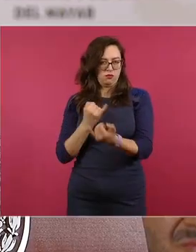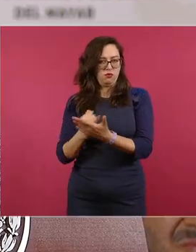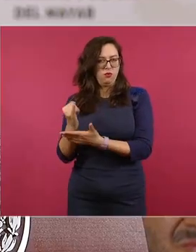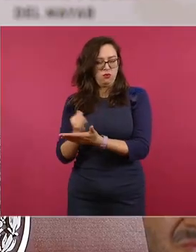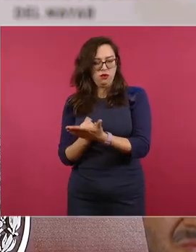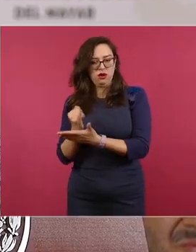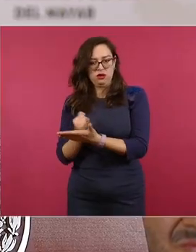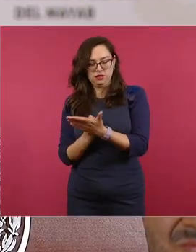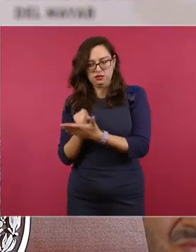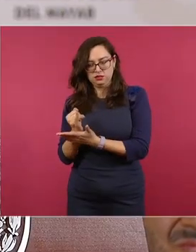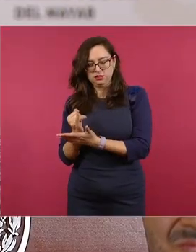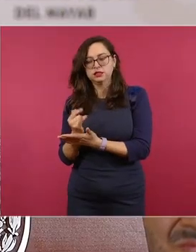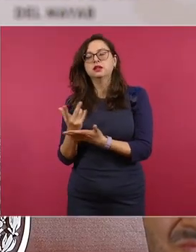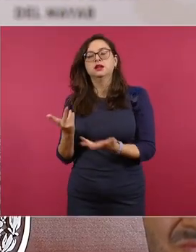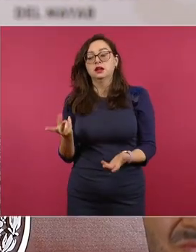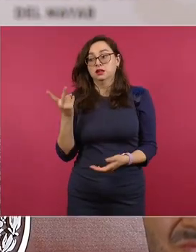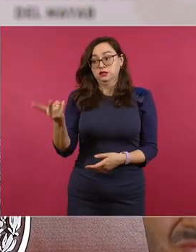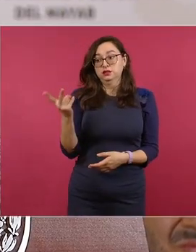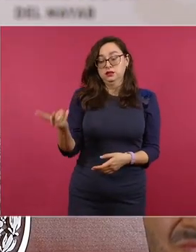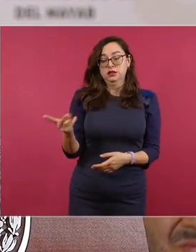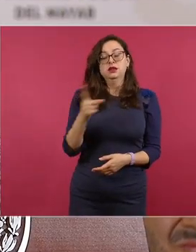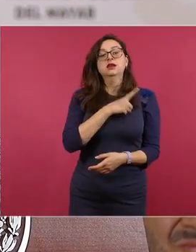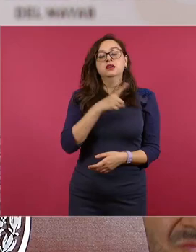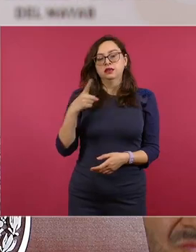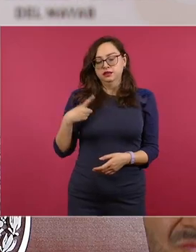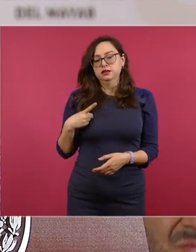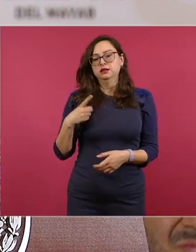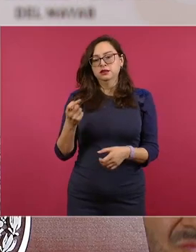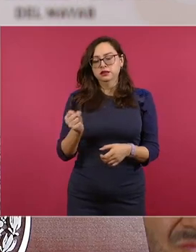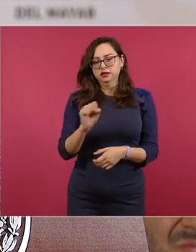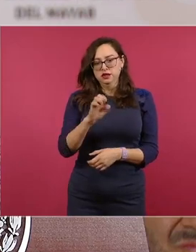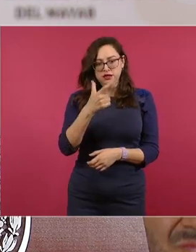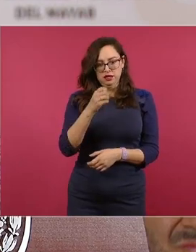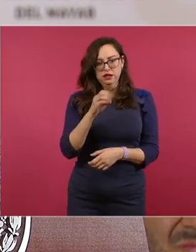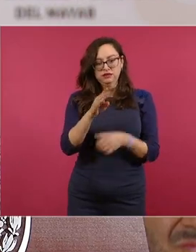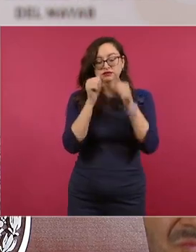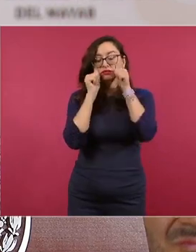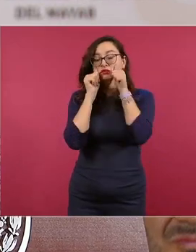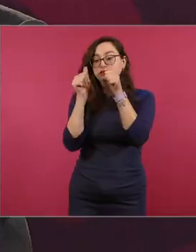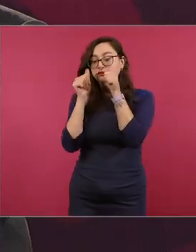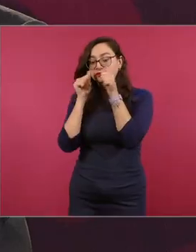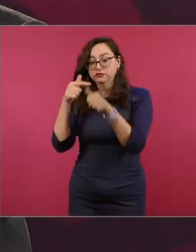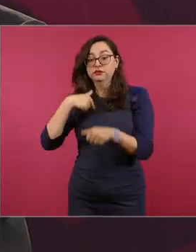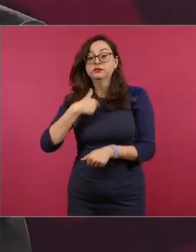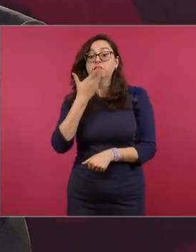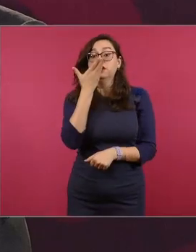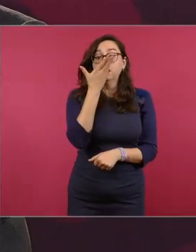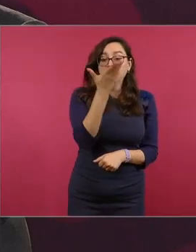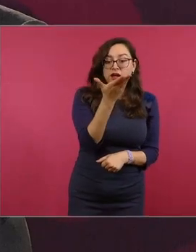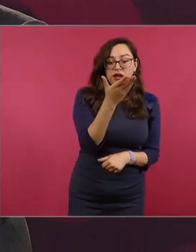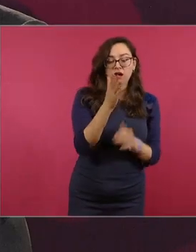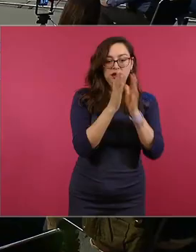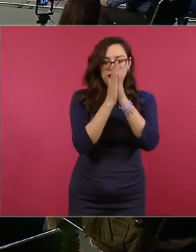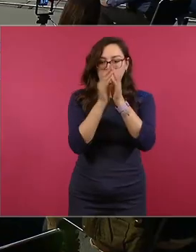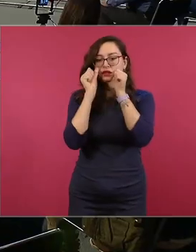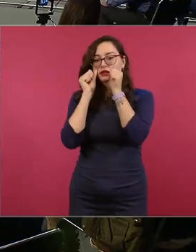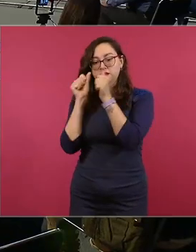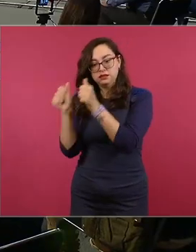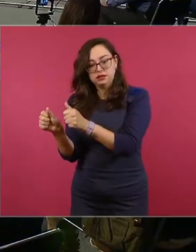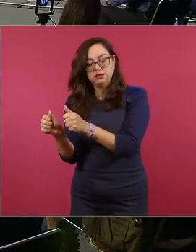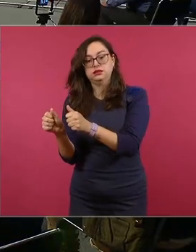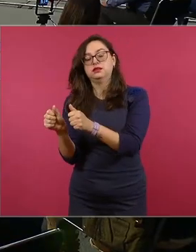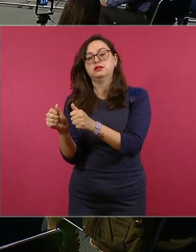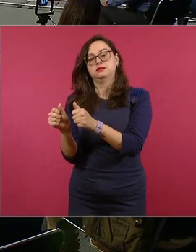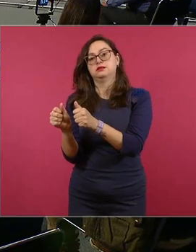se vea con la secretaria de Gobernación, le vamos a pedir a ella que